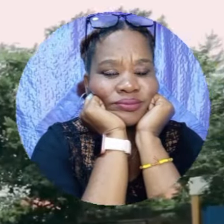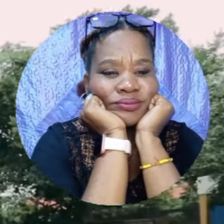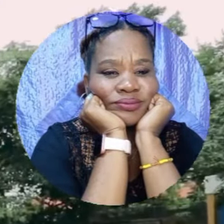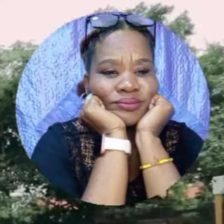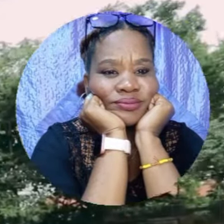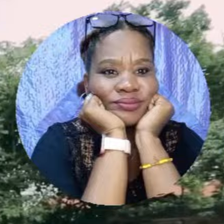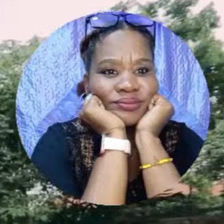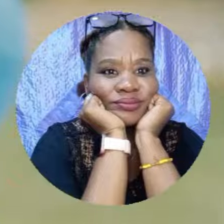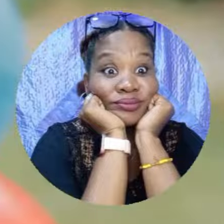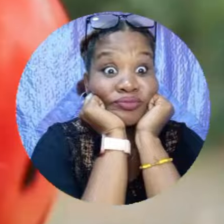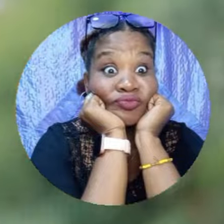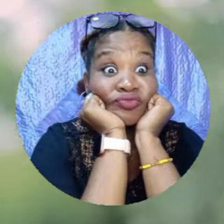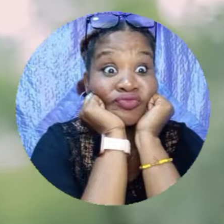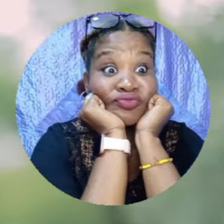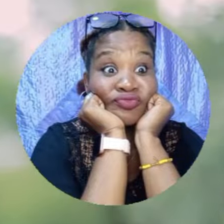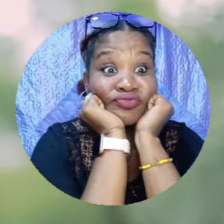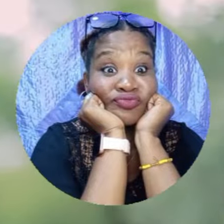más.